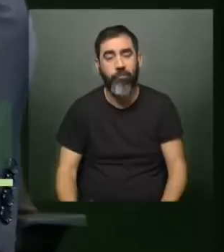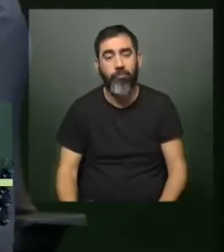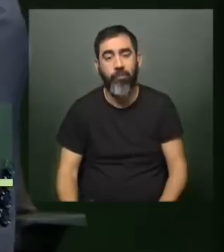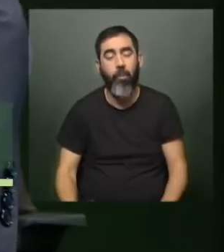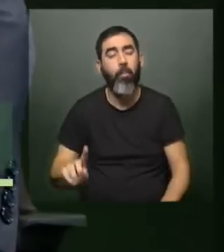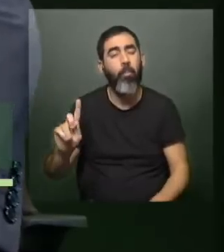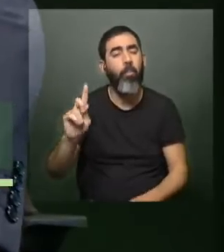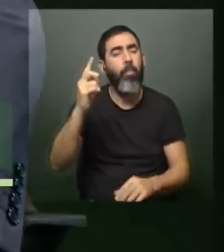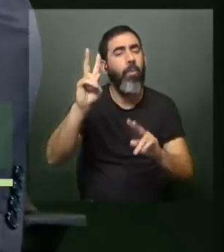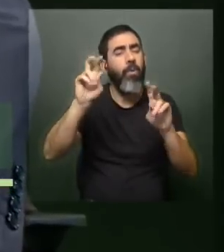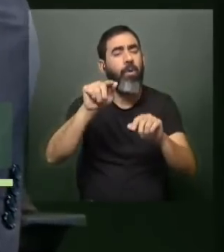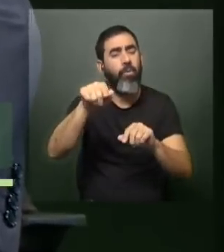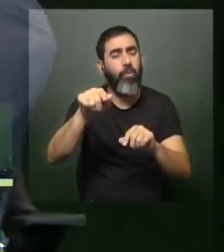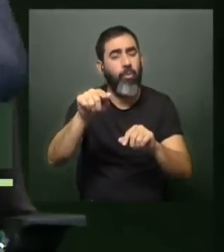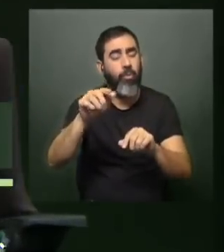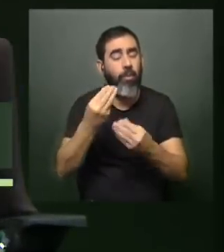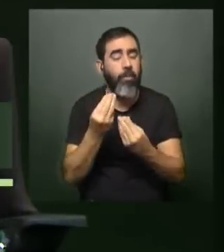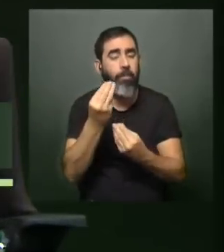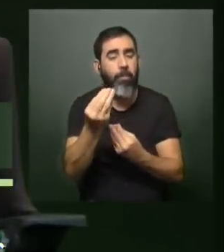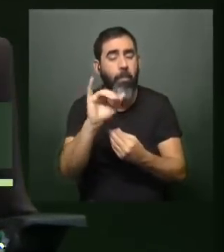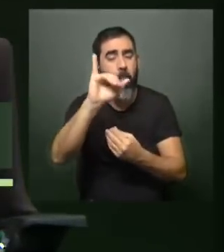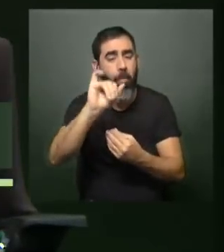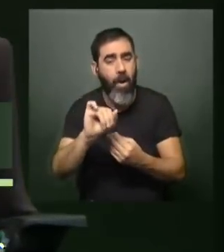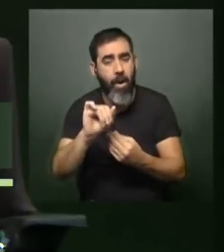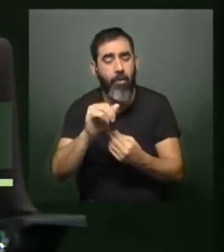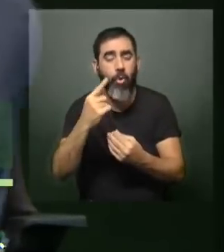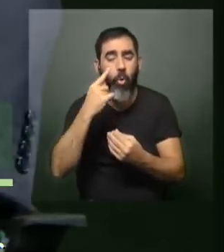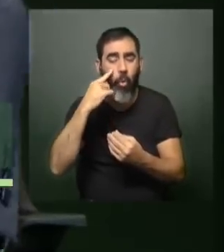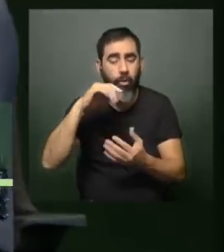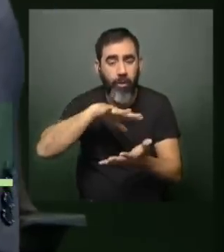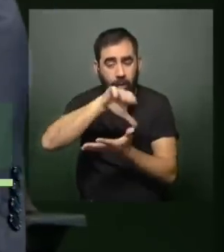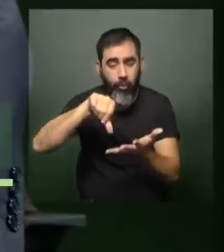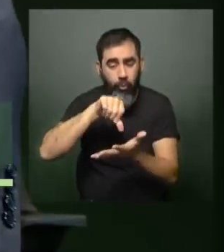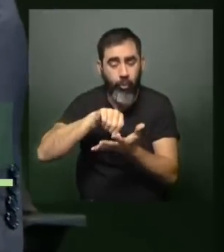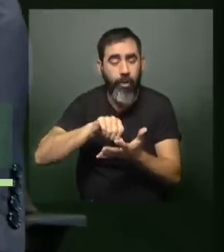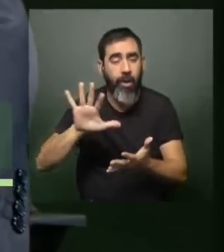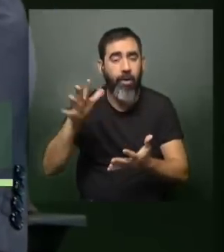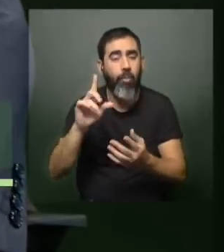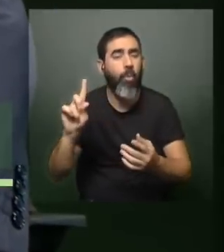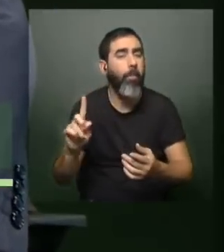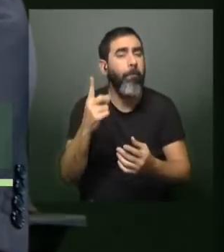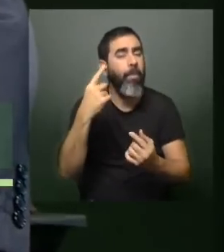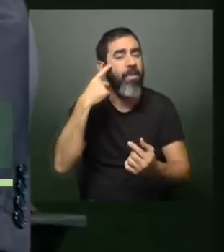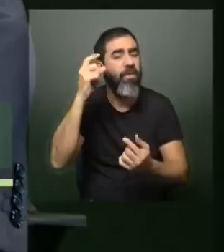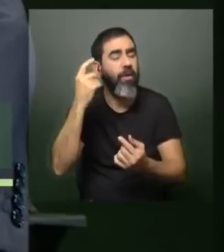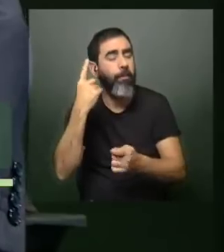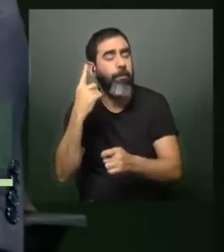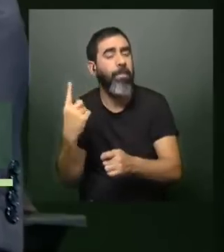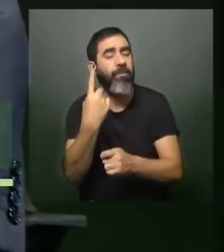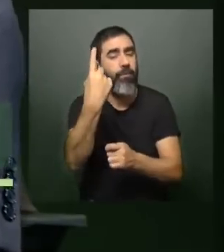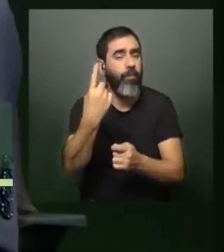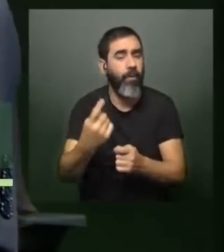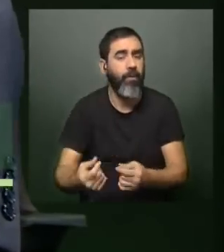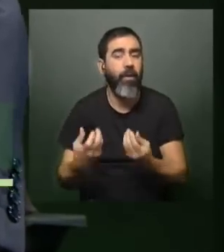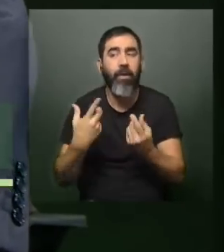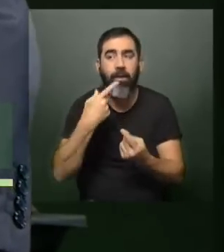son tus prioridades digamos no asumiste en mayo estás recorriendo la ciudad y también en parte del interior pero cuáles son tus prioridades qué es lo